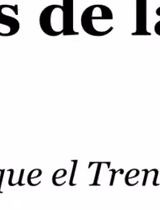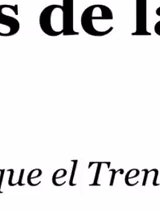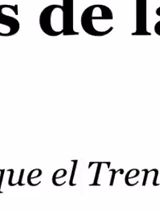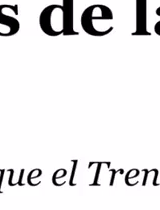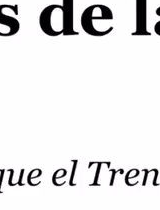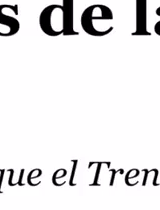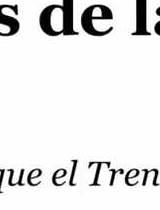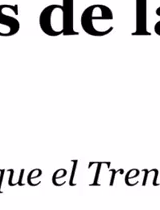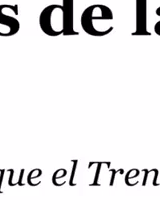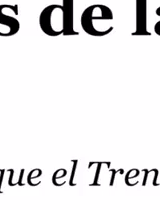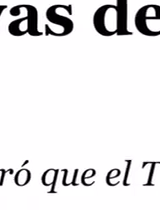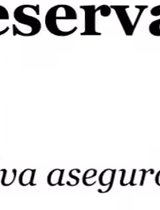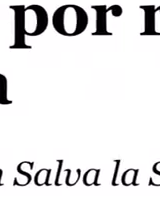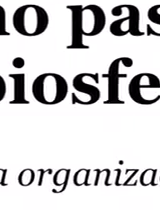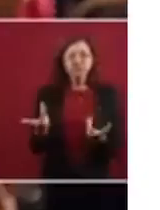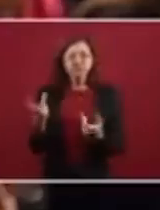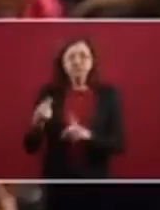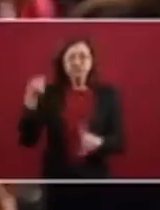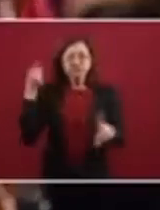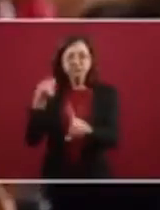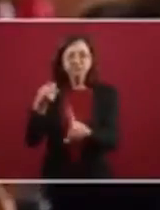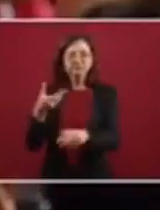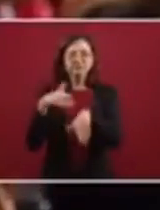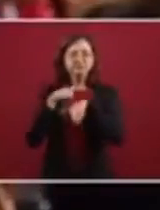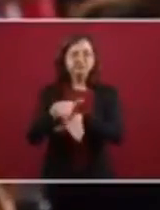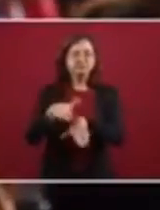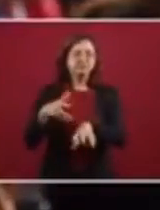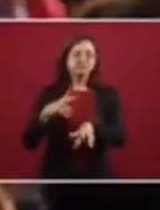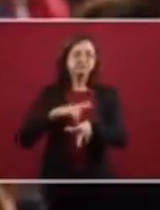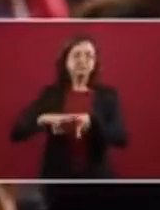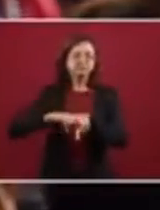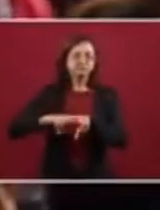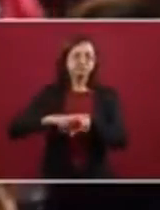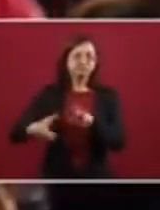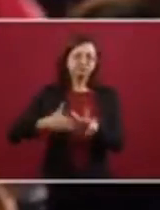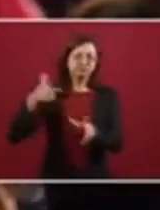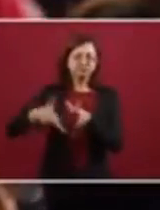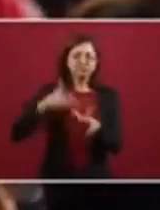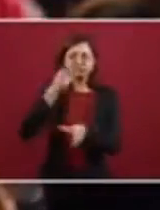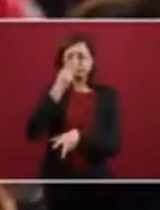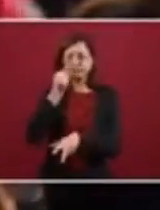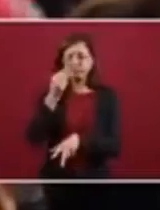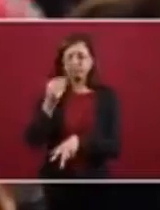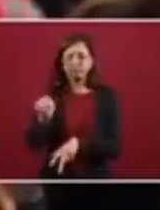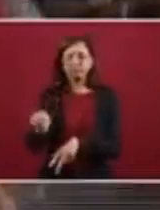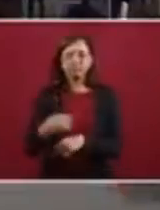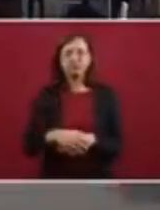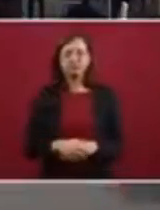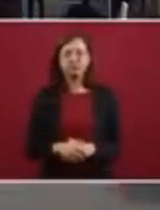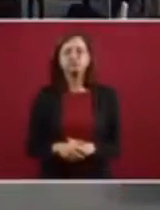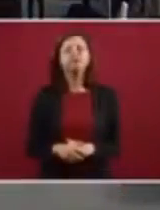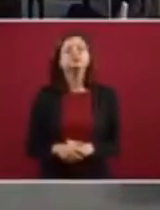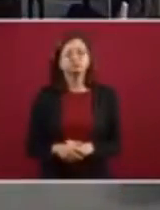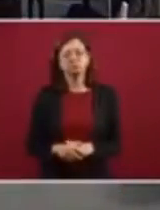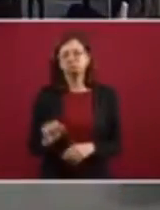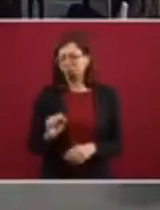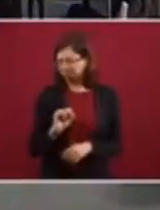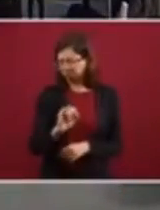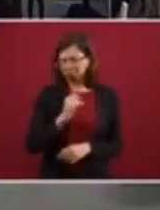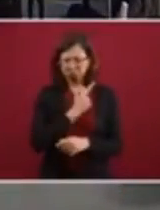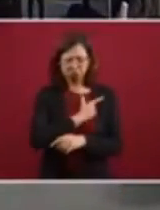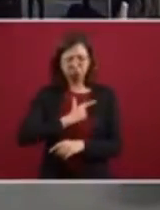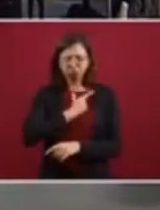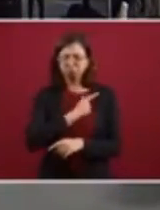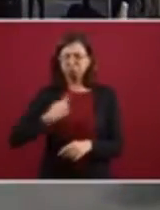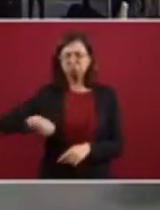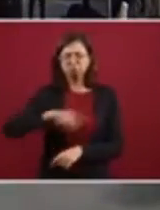diálogo, concretamente con respecto a esta obra insignia de su administración. Le agradezco las respuestas. Nosotros estamos abiertos al diálogo,